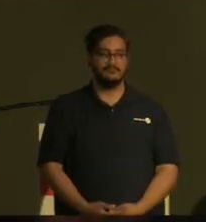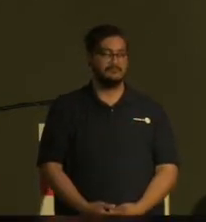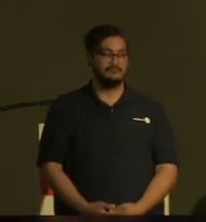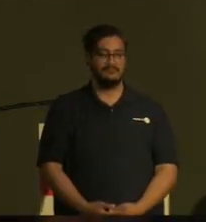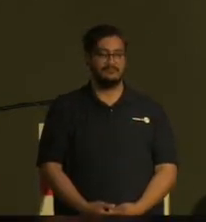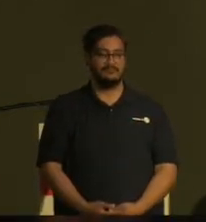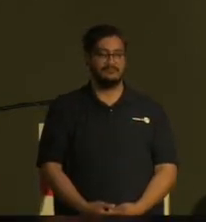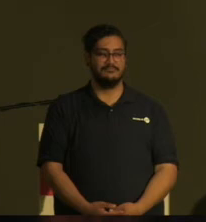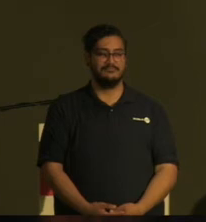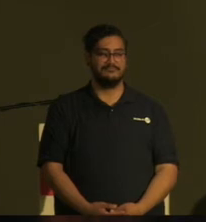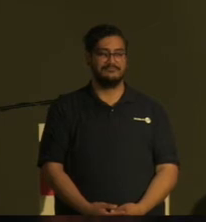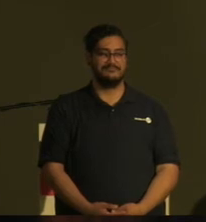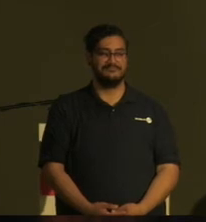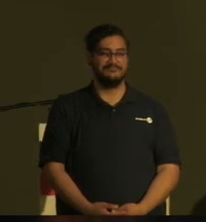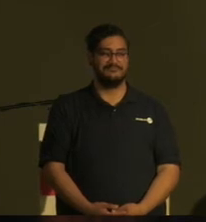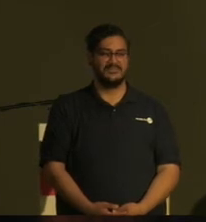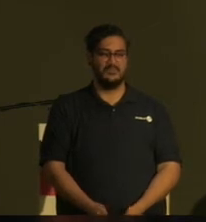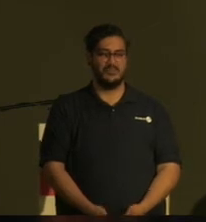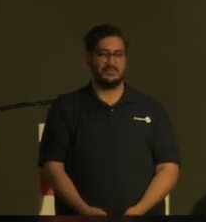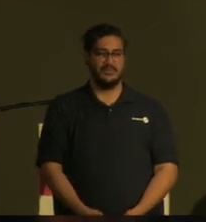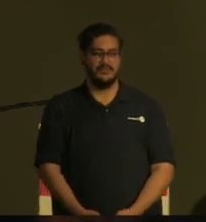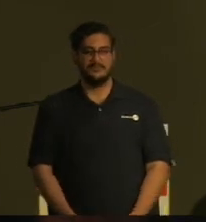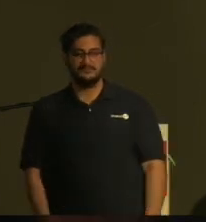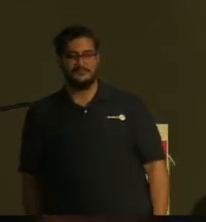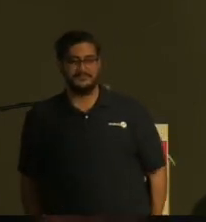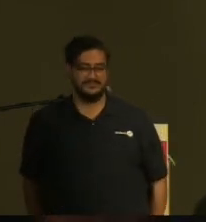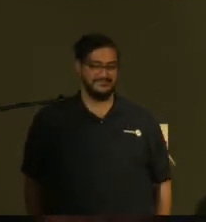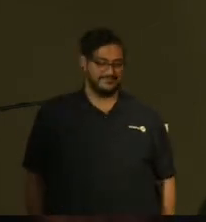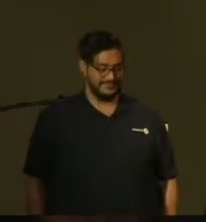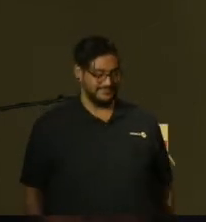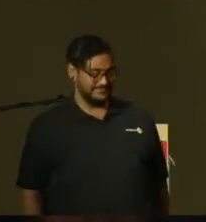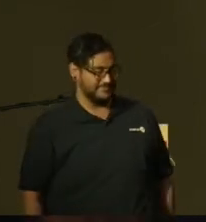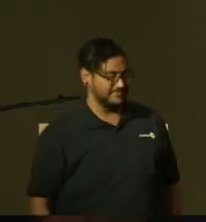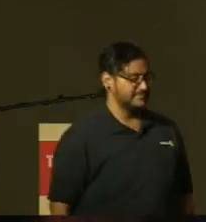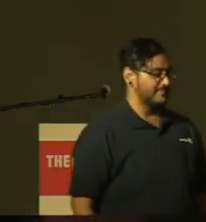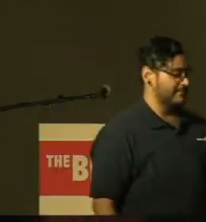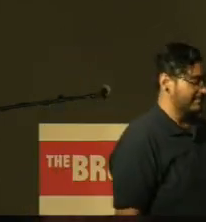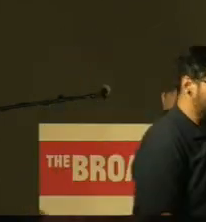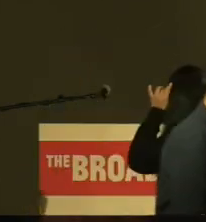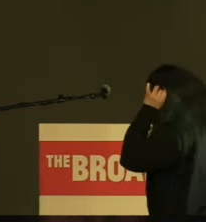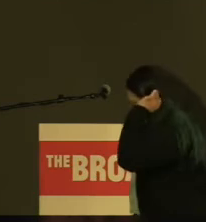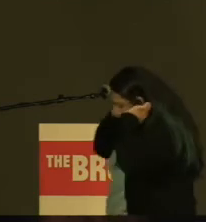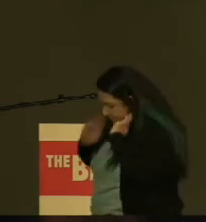Mm-hmm. Yo tengo dos cosas que decir sobre ¿Solamente eso. ¿Solamente dos? No, para ahora. Para ti. Para sí. Decir.